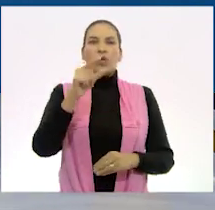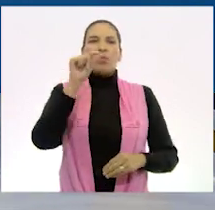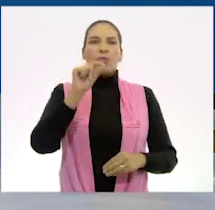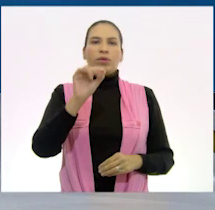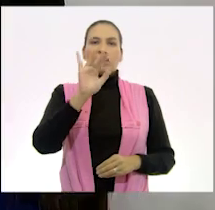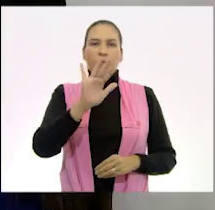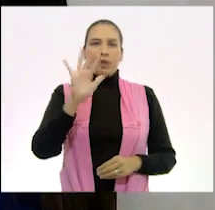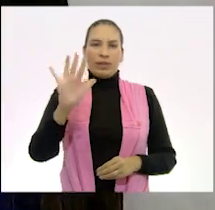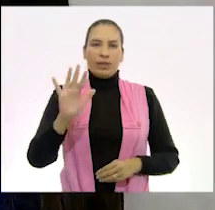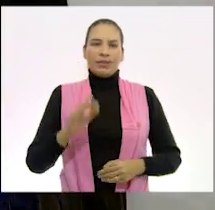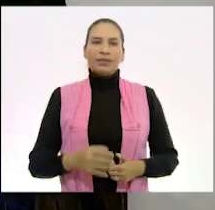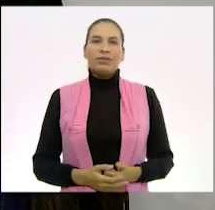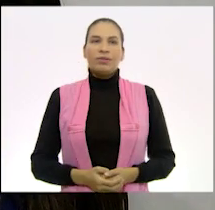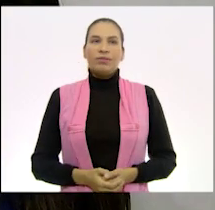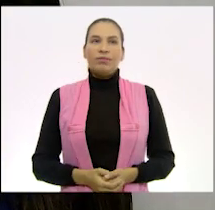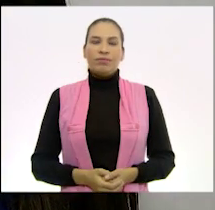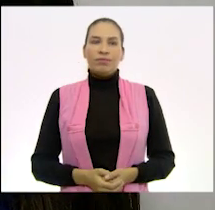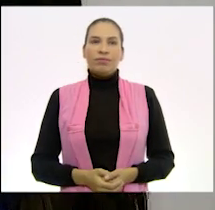1.55.